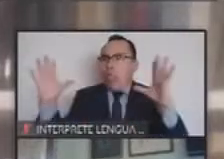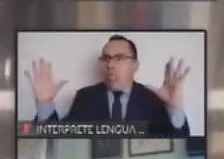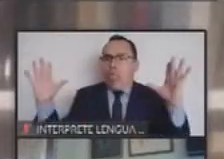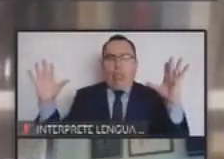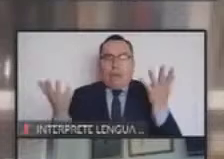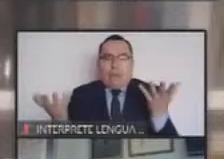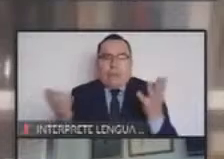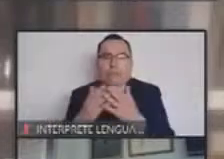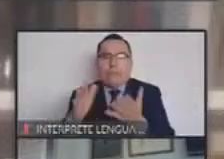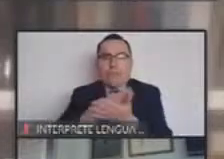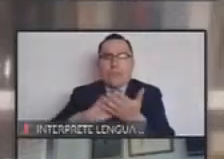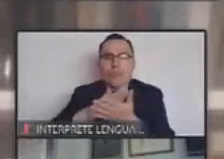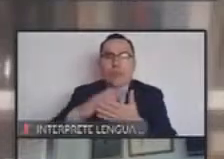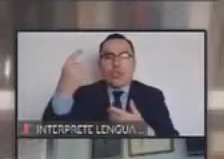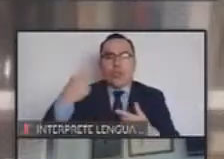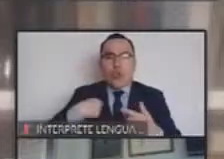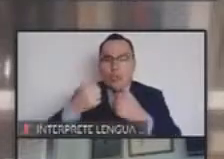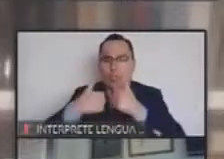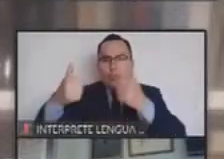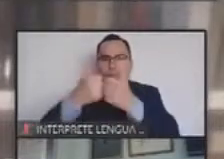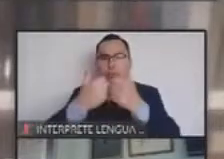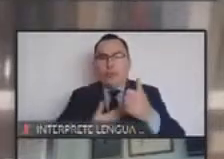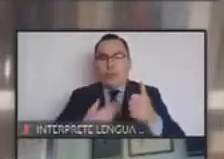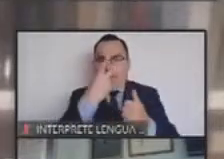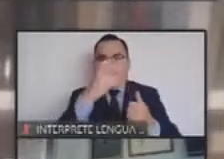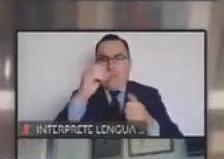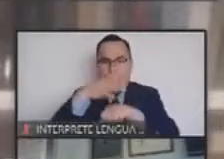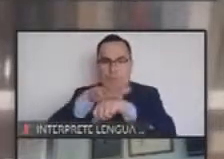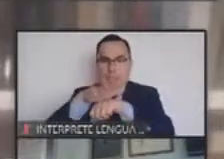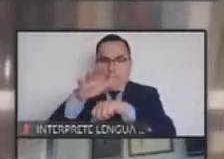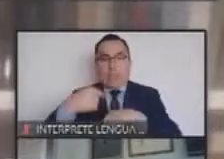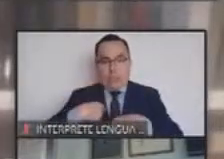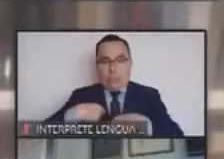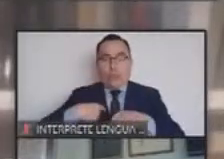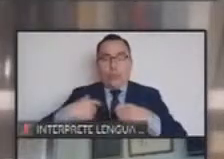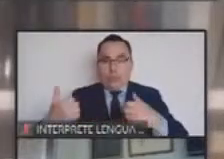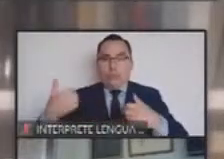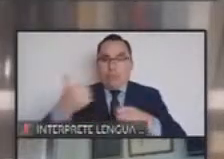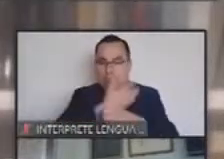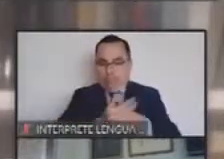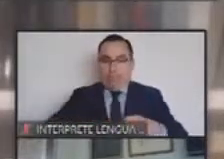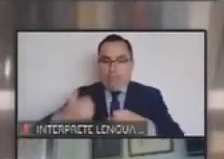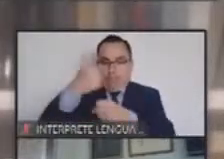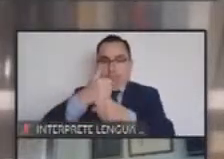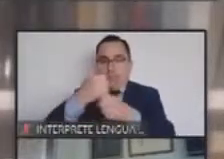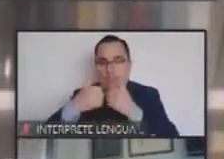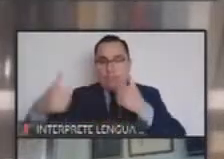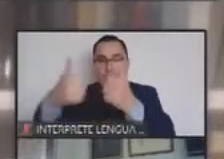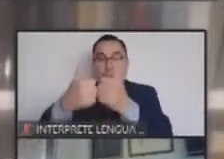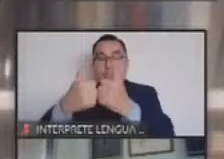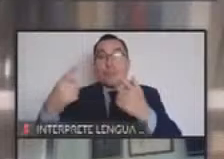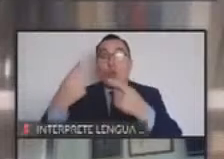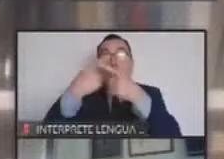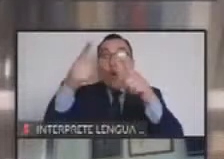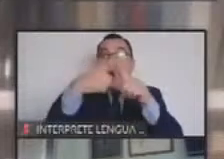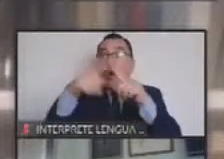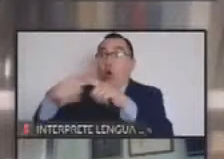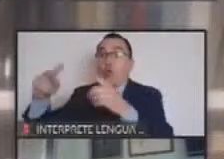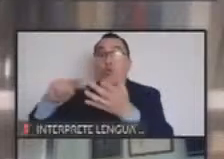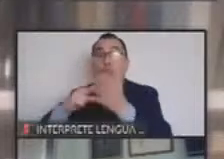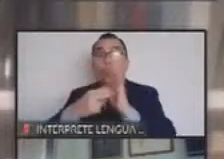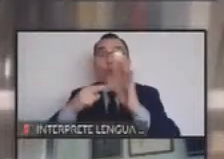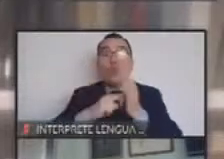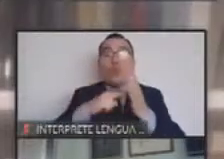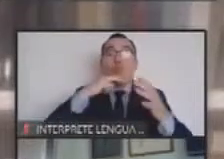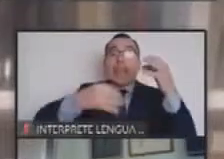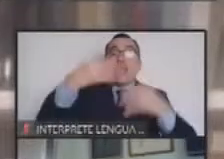La comisión que presidí fue el 2015, pero varios escándalos posteriores mantienen el